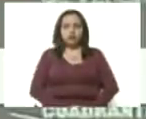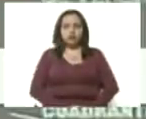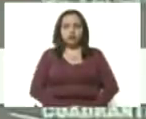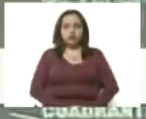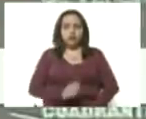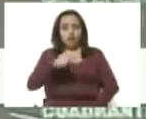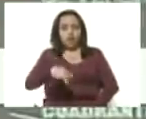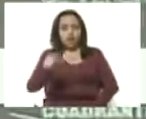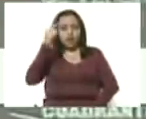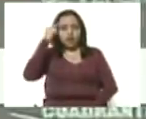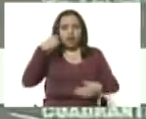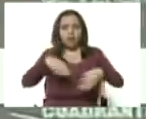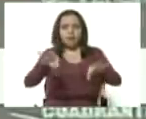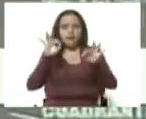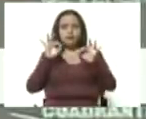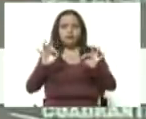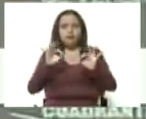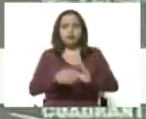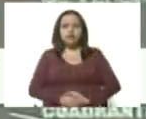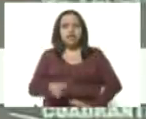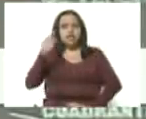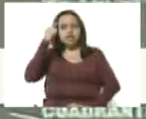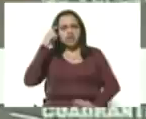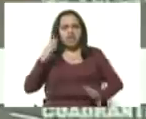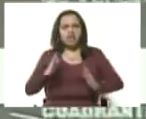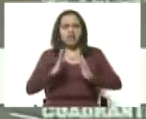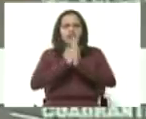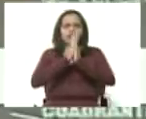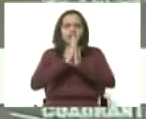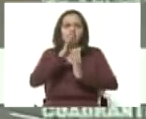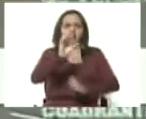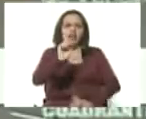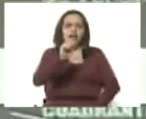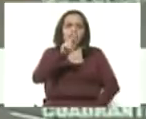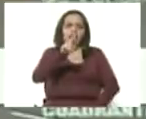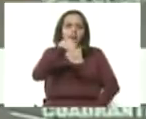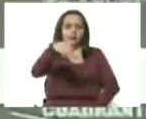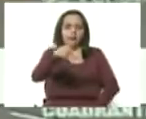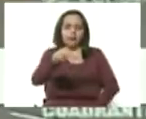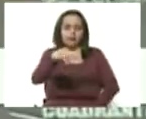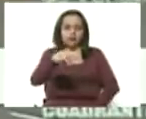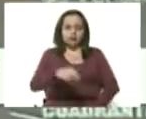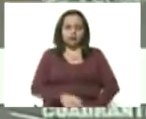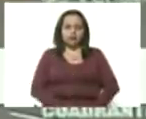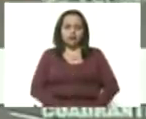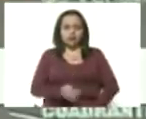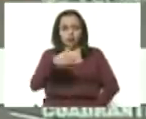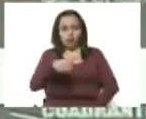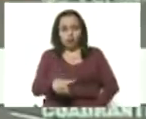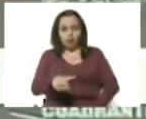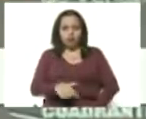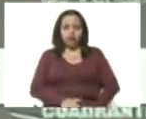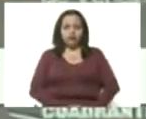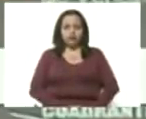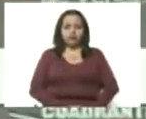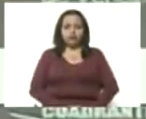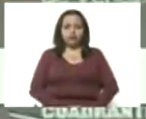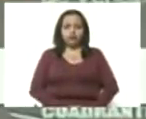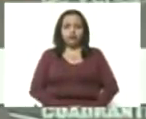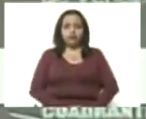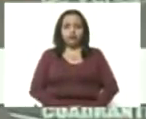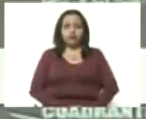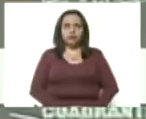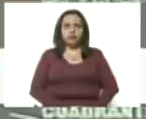tan especial, Día de la Virgen del Carmen. Hoy en